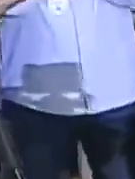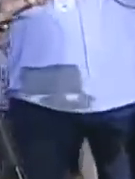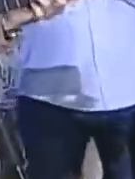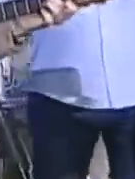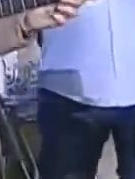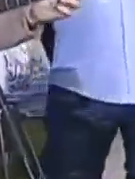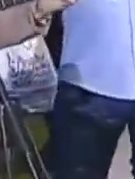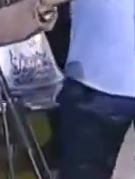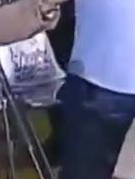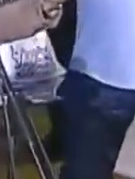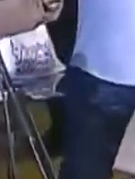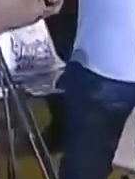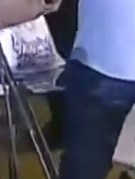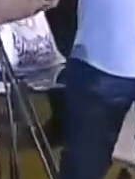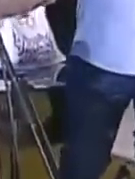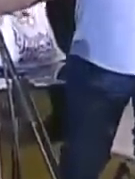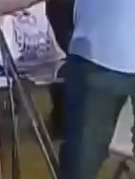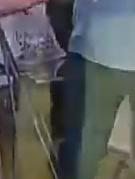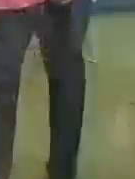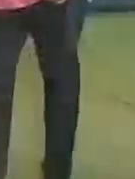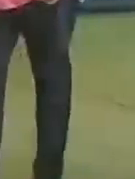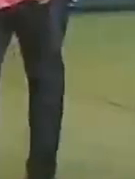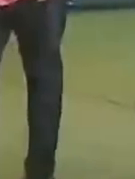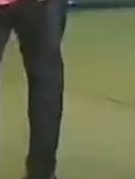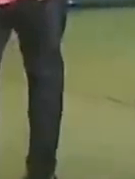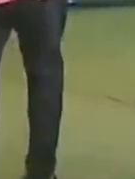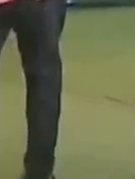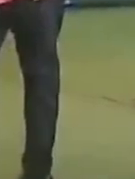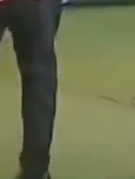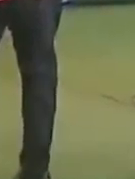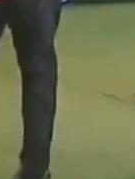de la República Bolivariana de Venezuela durante este acto de conmemoración de los